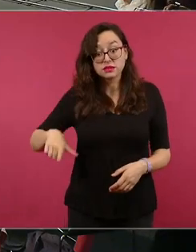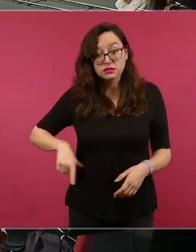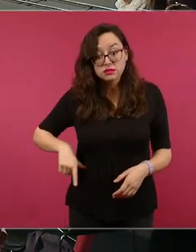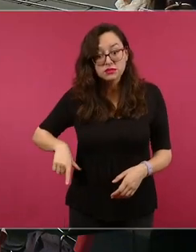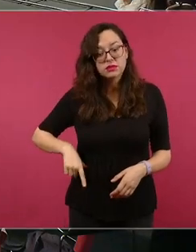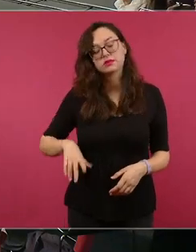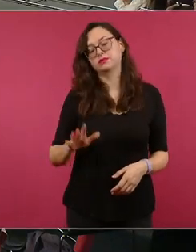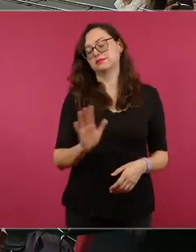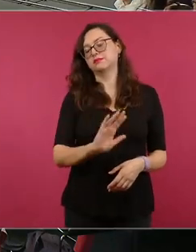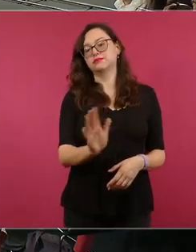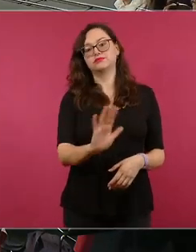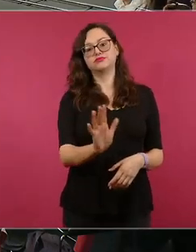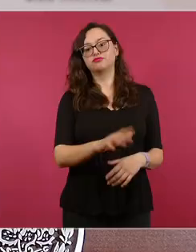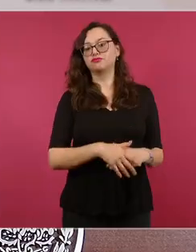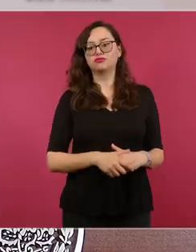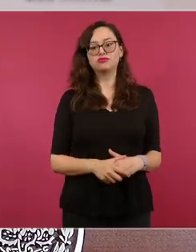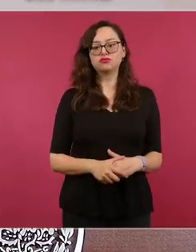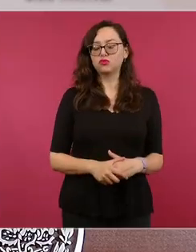gobernantes,